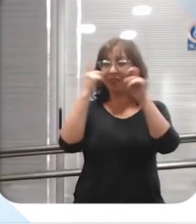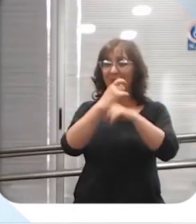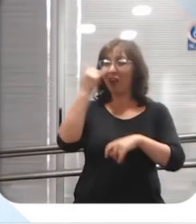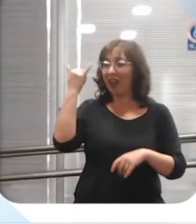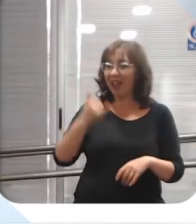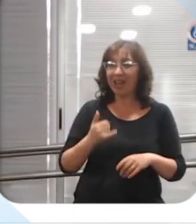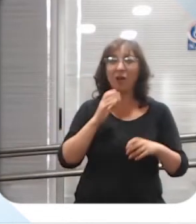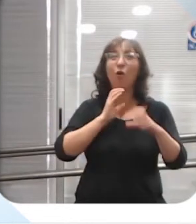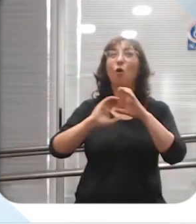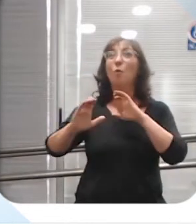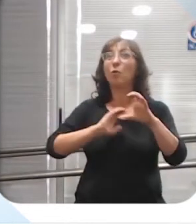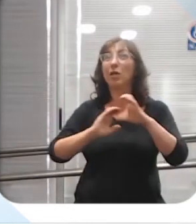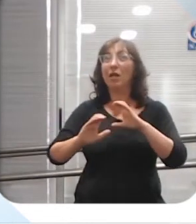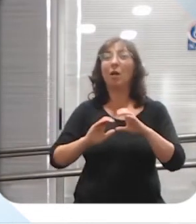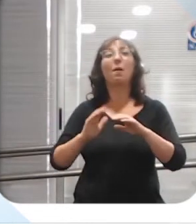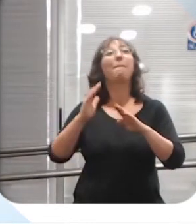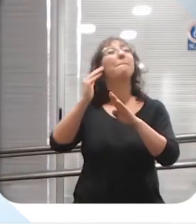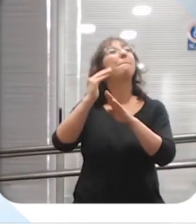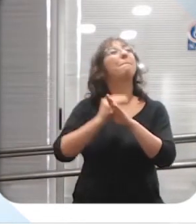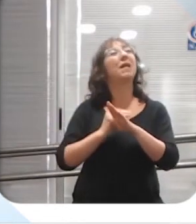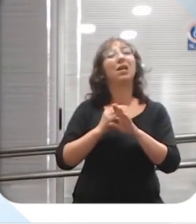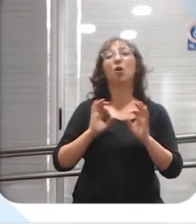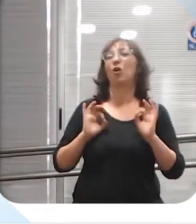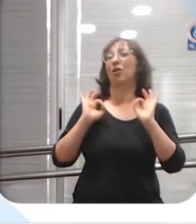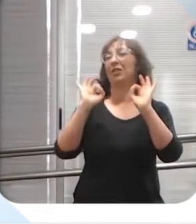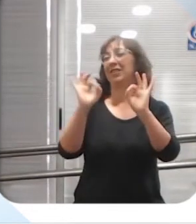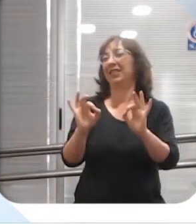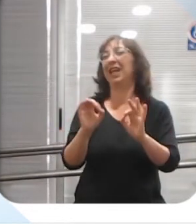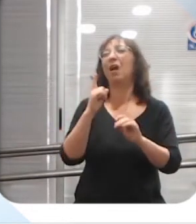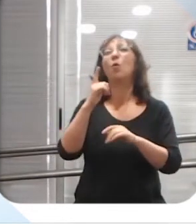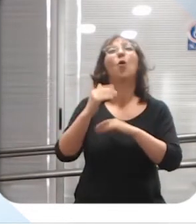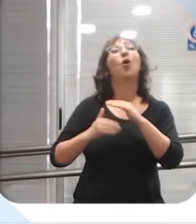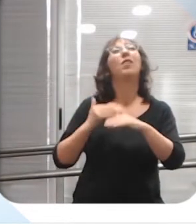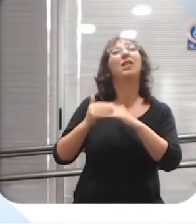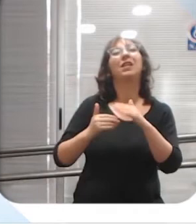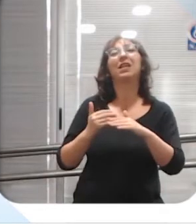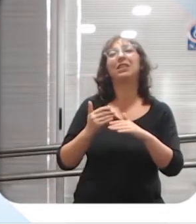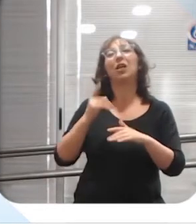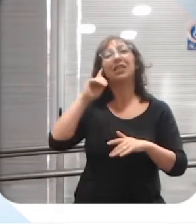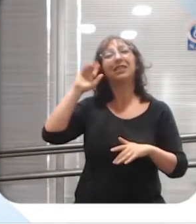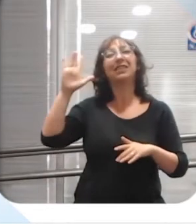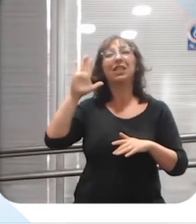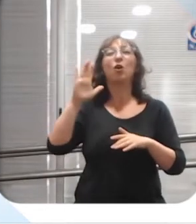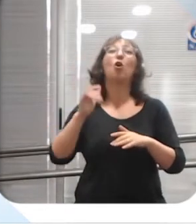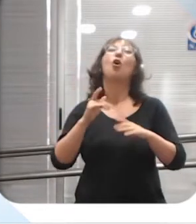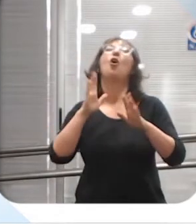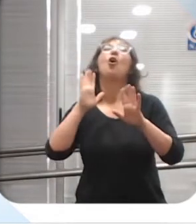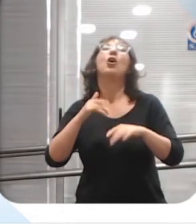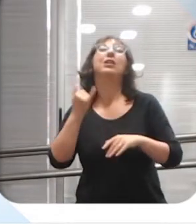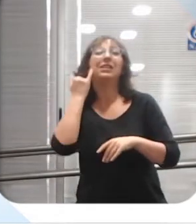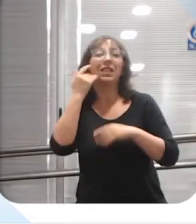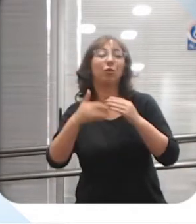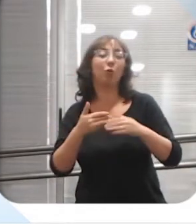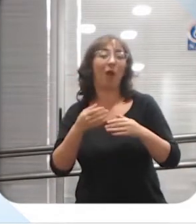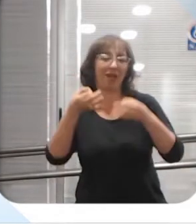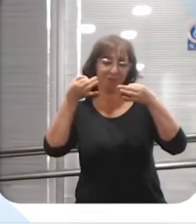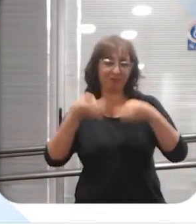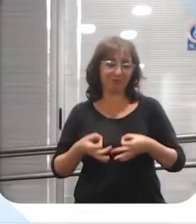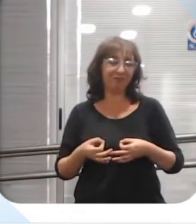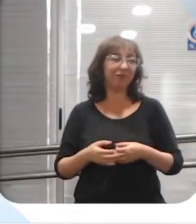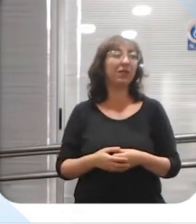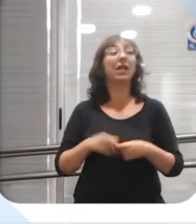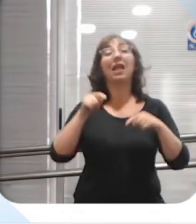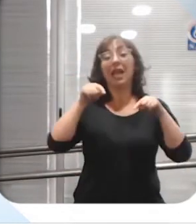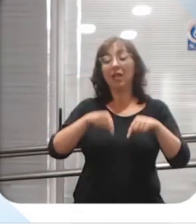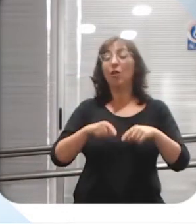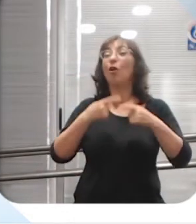mantengamos en la comunicación, menos vamos a llegar a un desarrollo psicosexual adecuado. Y en esto, otra vez, los